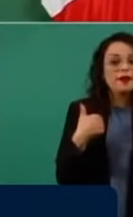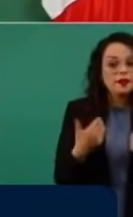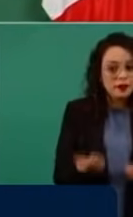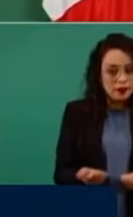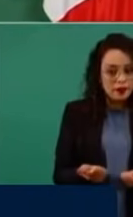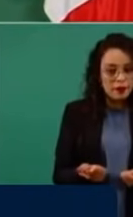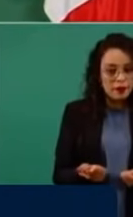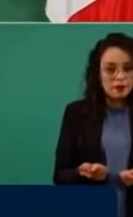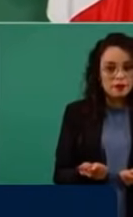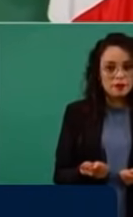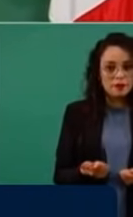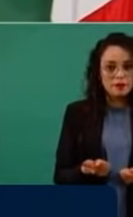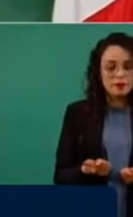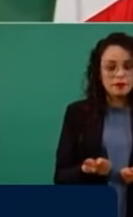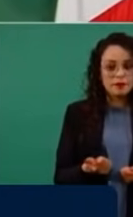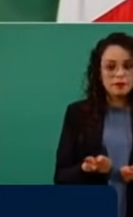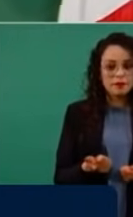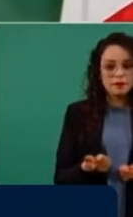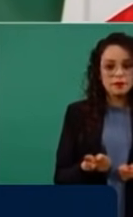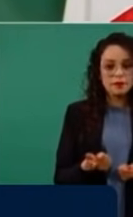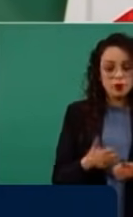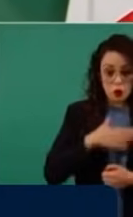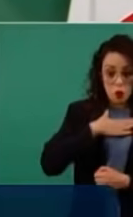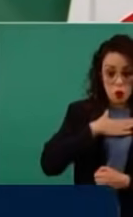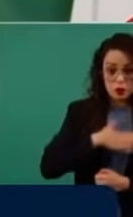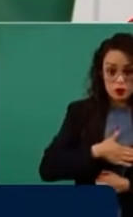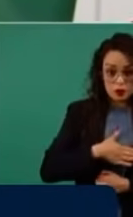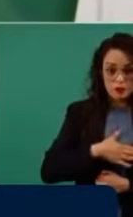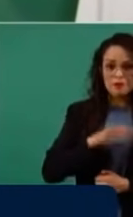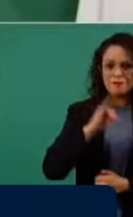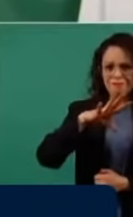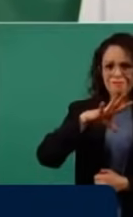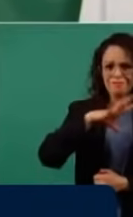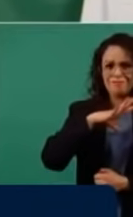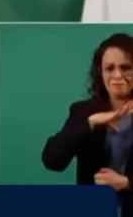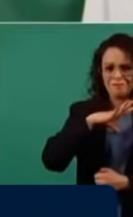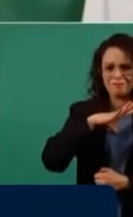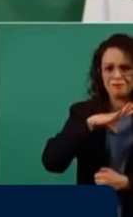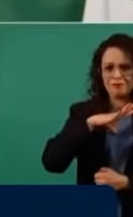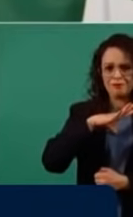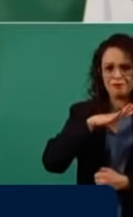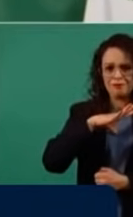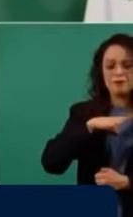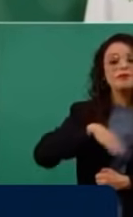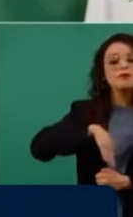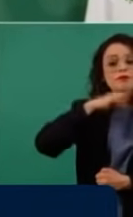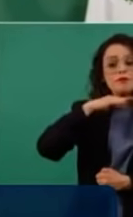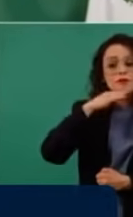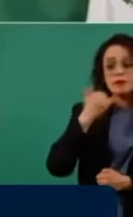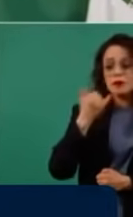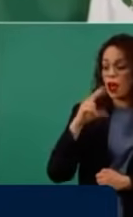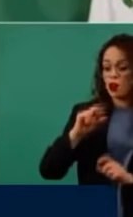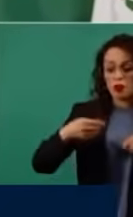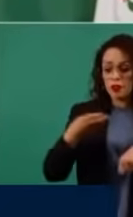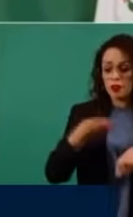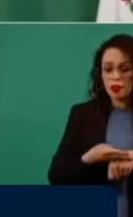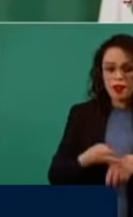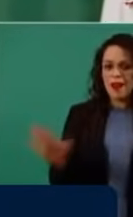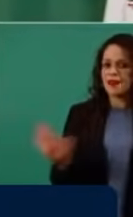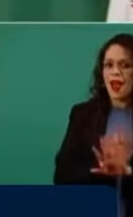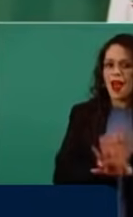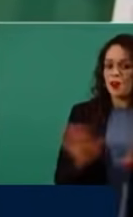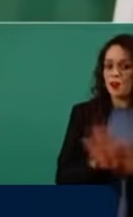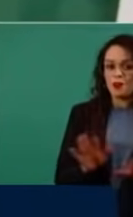algo del por qué no hacerlo a esos líderes mundiales, ¿no? Que no sientan pena que están copiándole al presidente. Creo